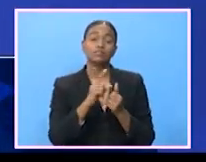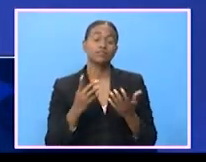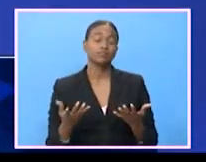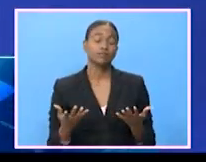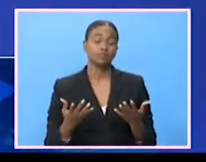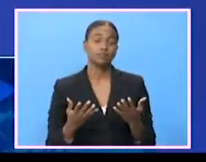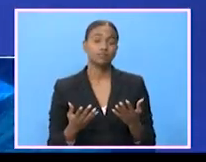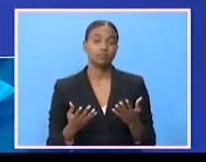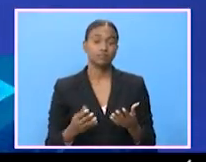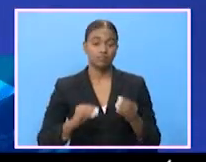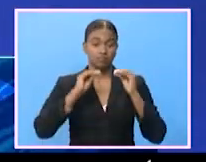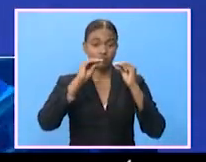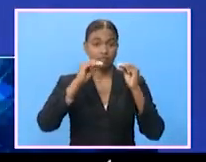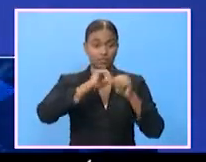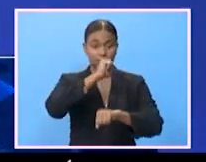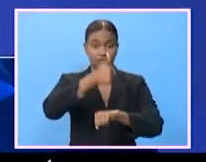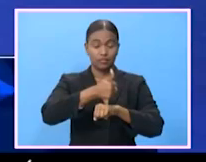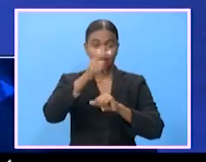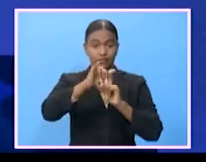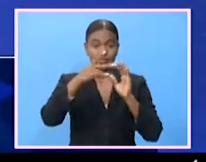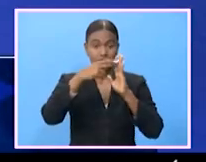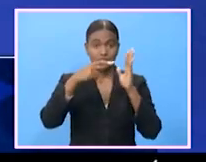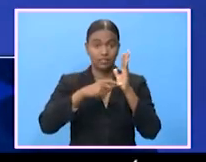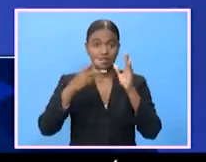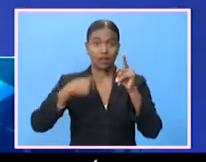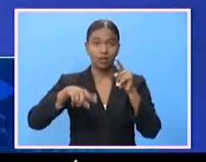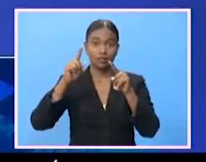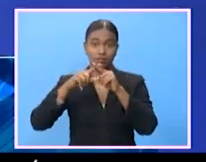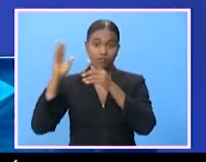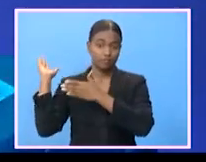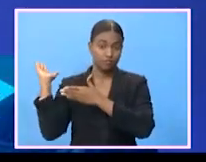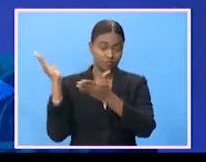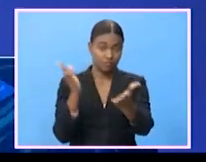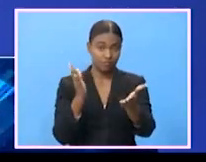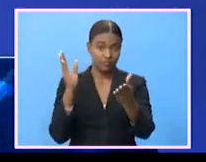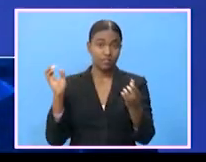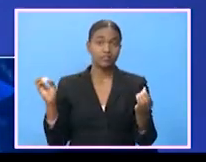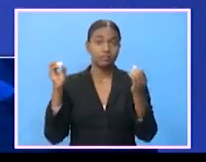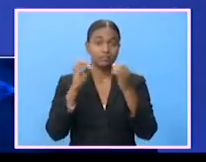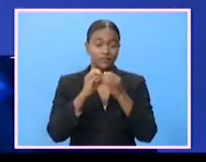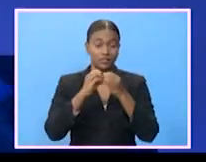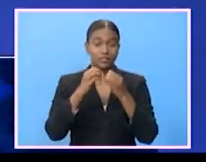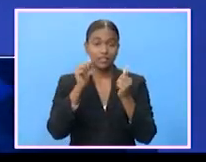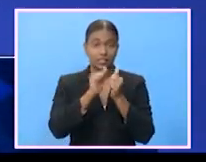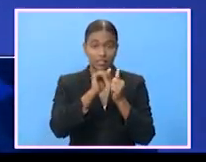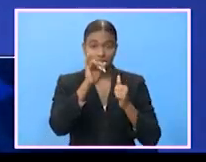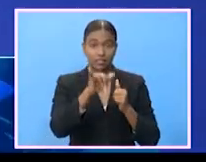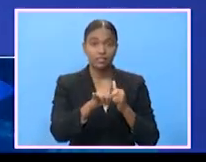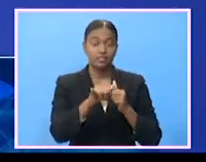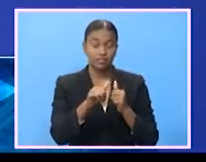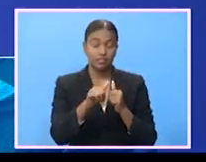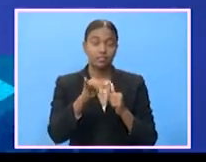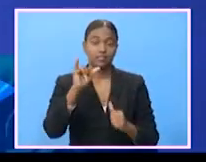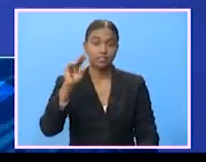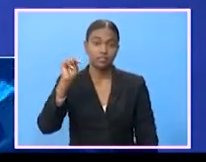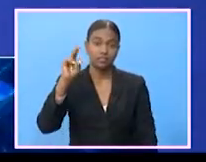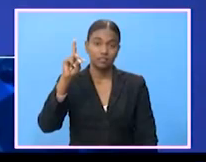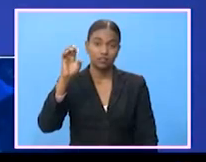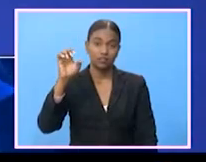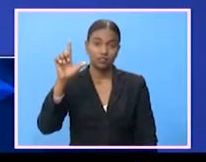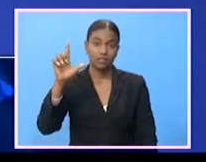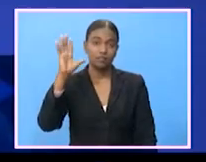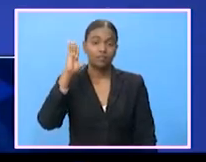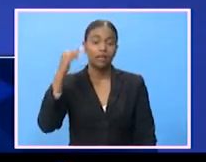la aprobación de ese reglamento, cada vez que llegue un lote de medidores eléctricos, el INDOCAL tendrá